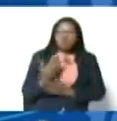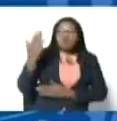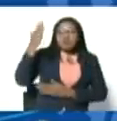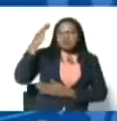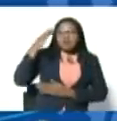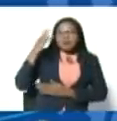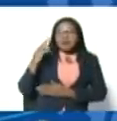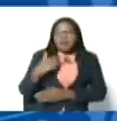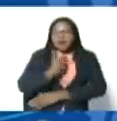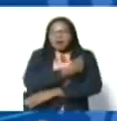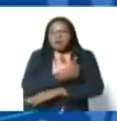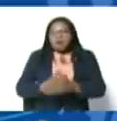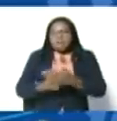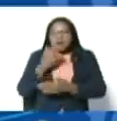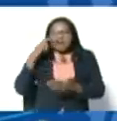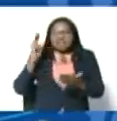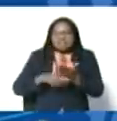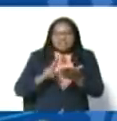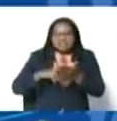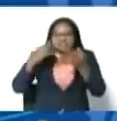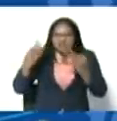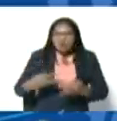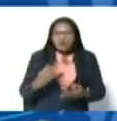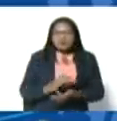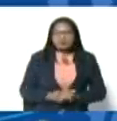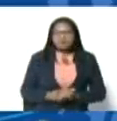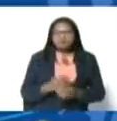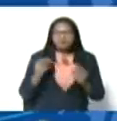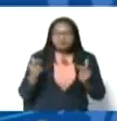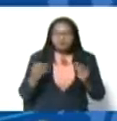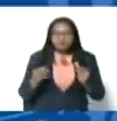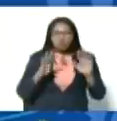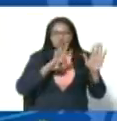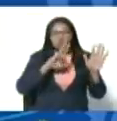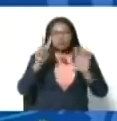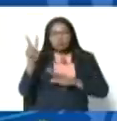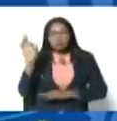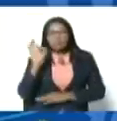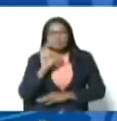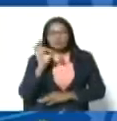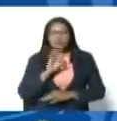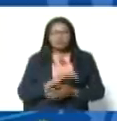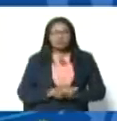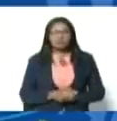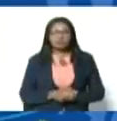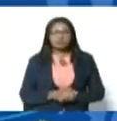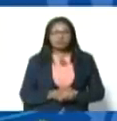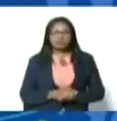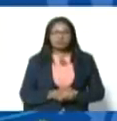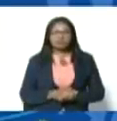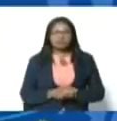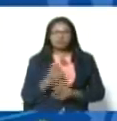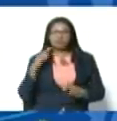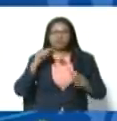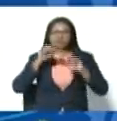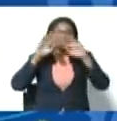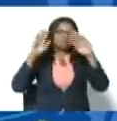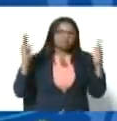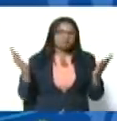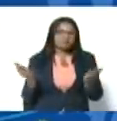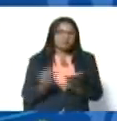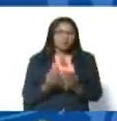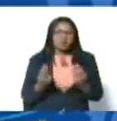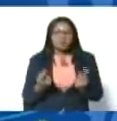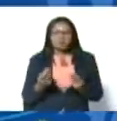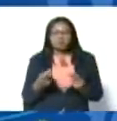más segura y tiene una efectividad del 92%, récord mundial, una efectividad